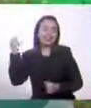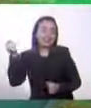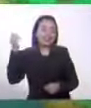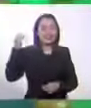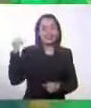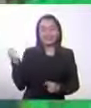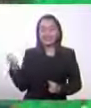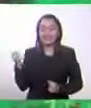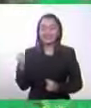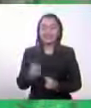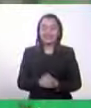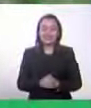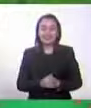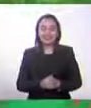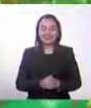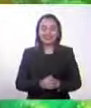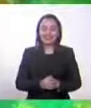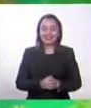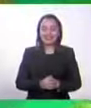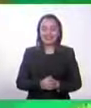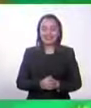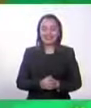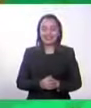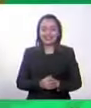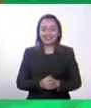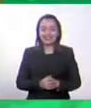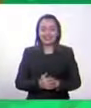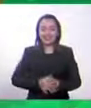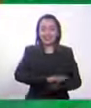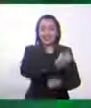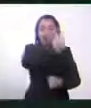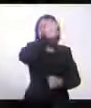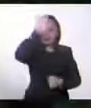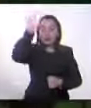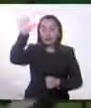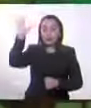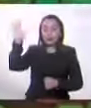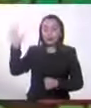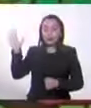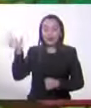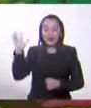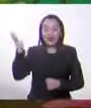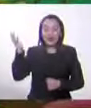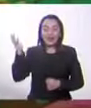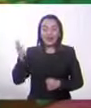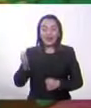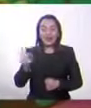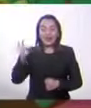Thank you.